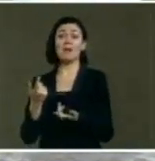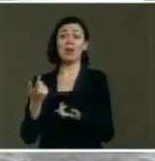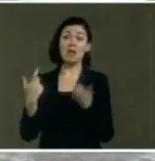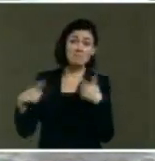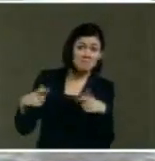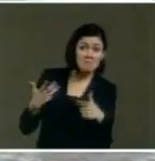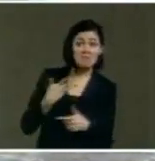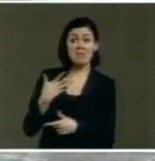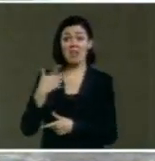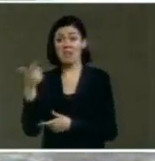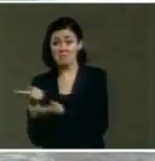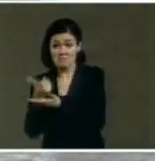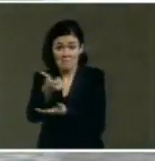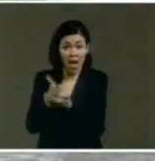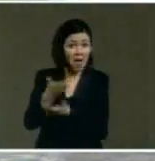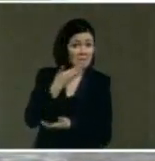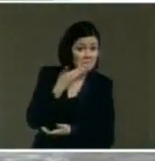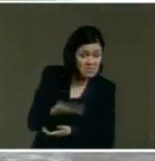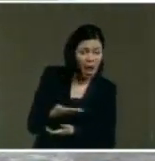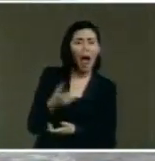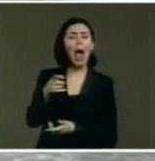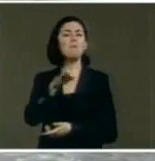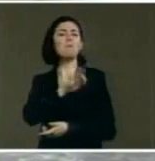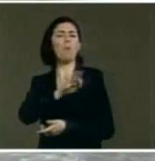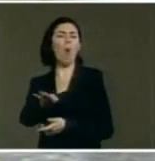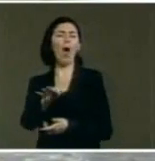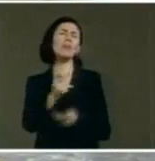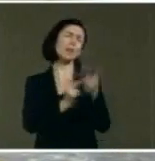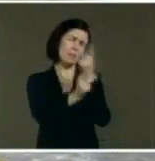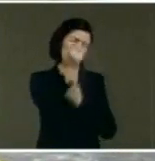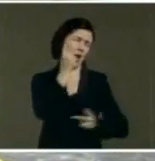acceder a un crédito de vivienda. Hoy,